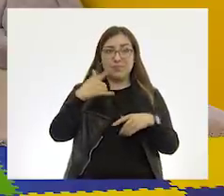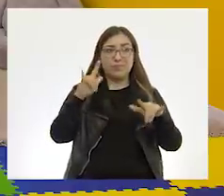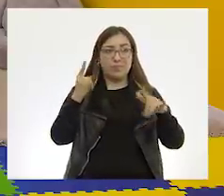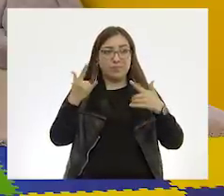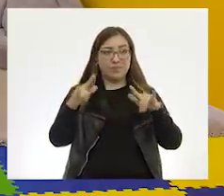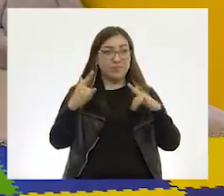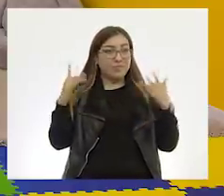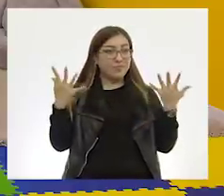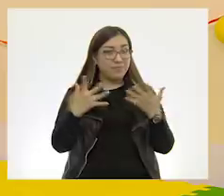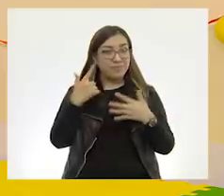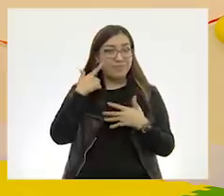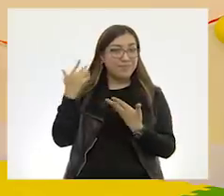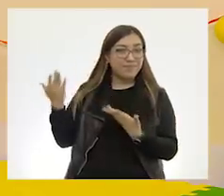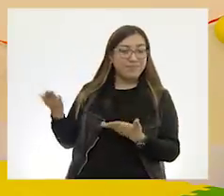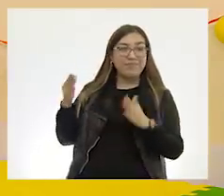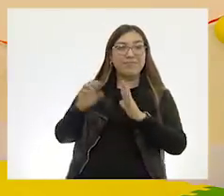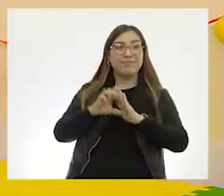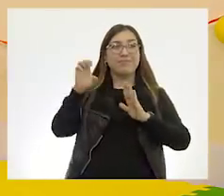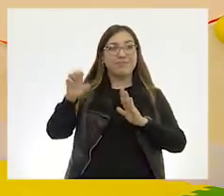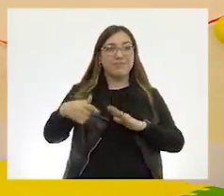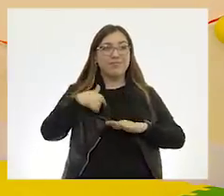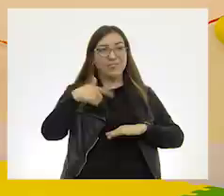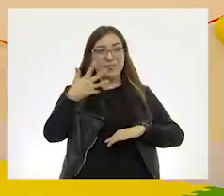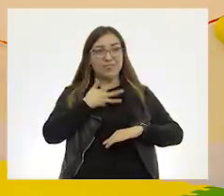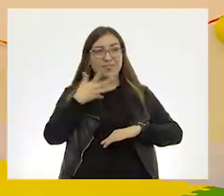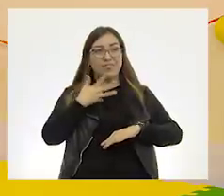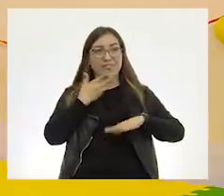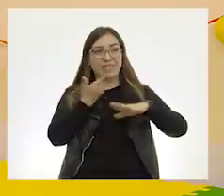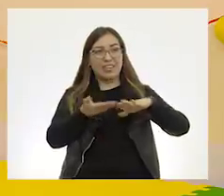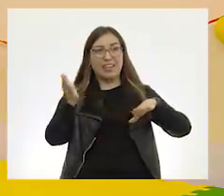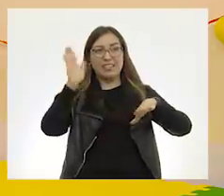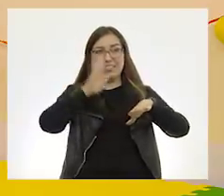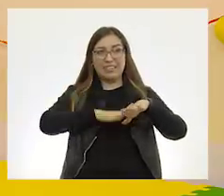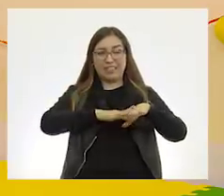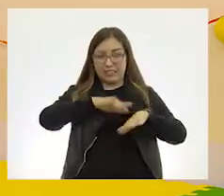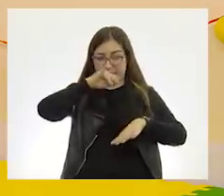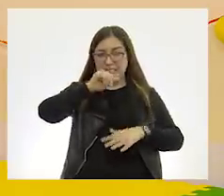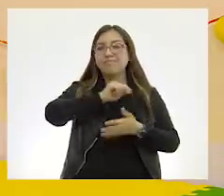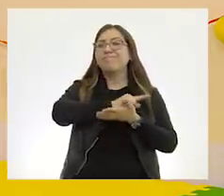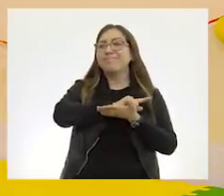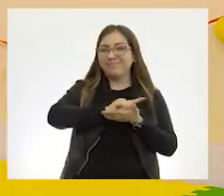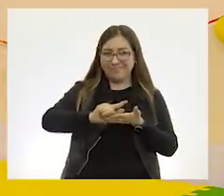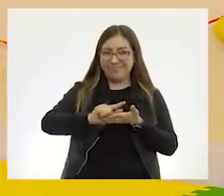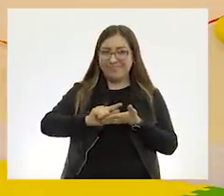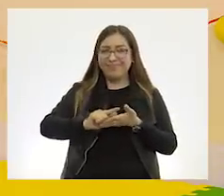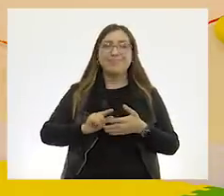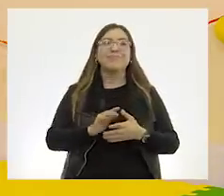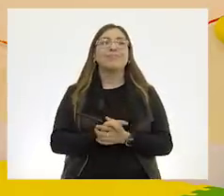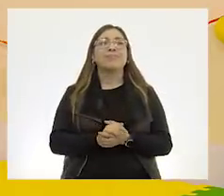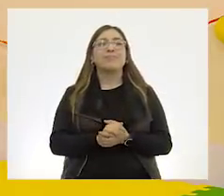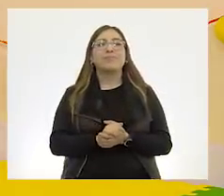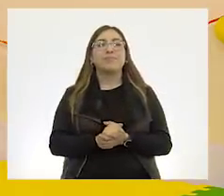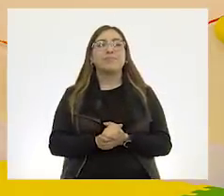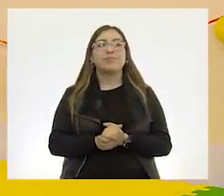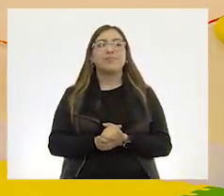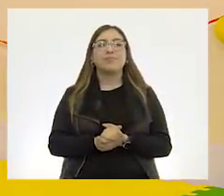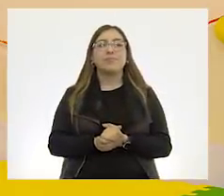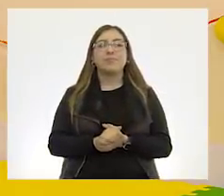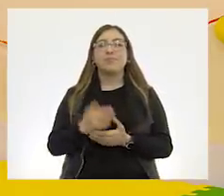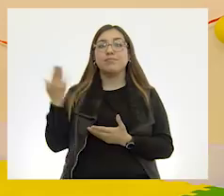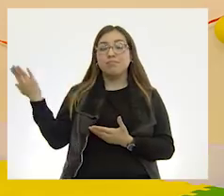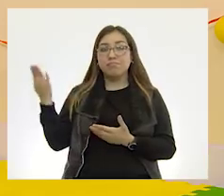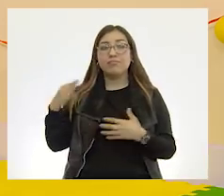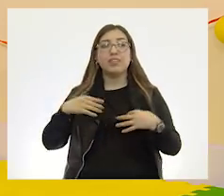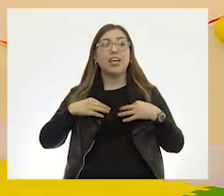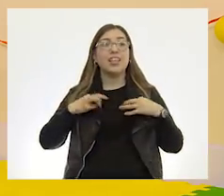claro. Mira, traje unos calcetines, que sí están limpios, unos pedazos de